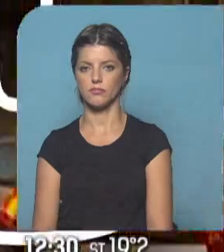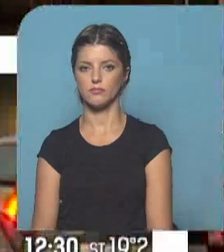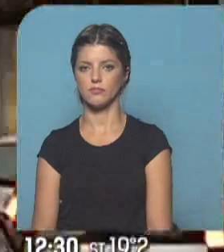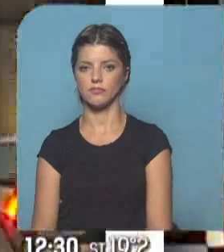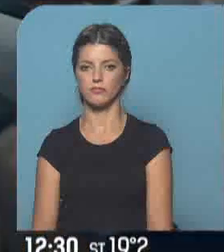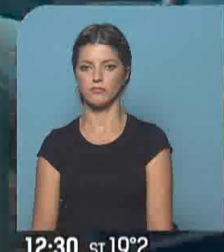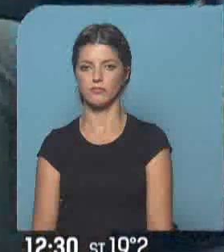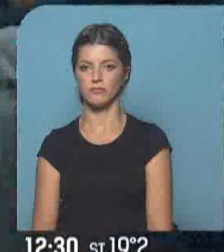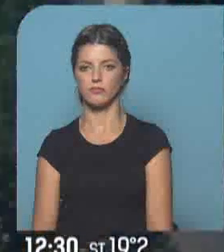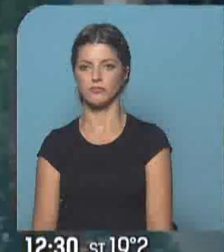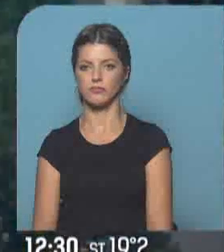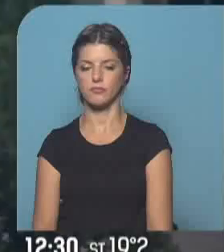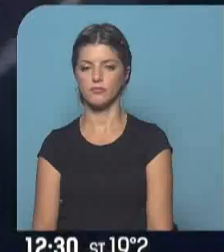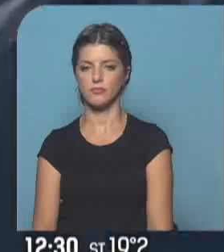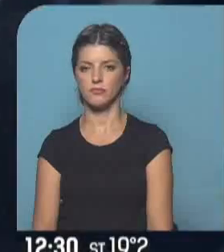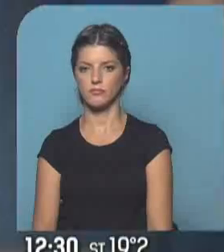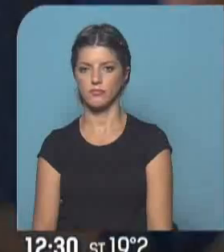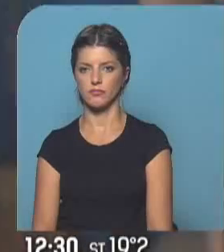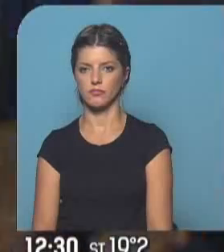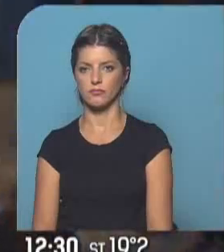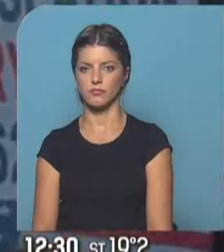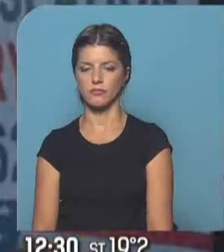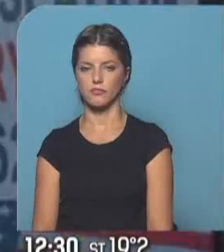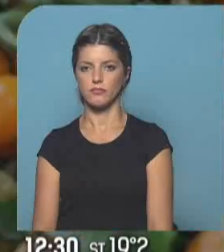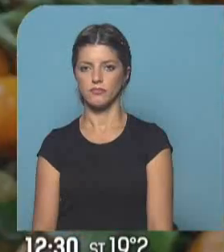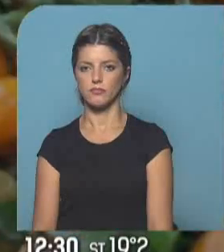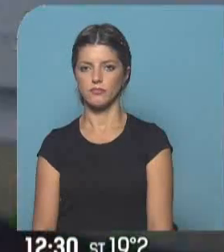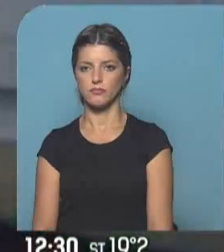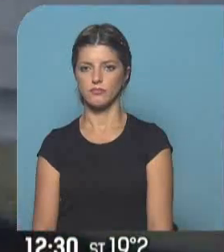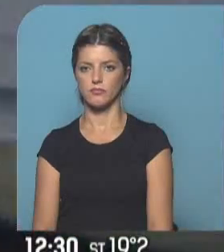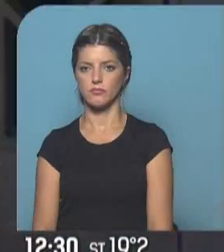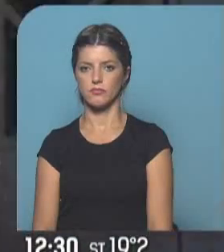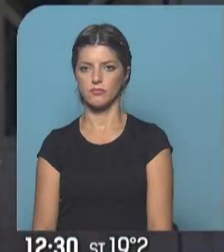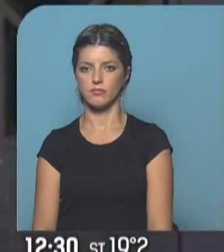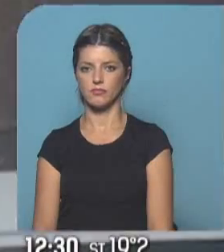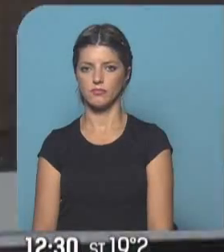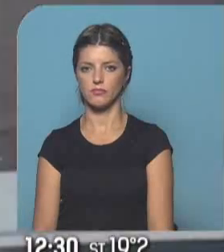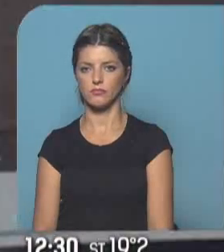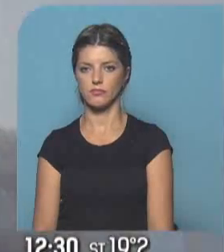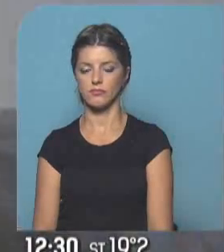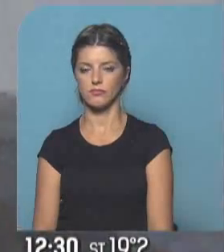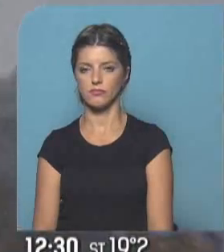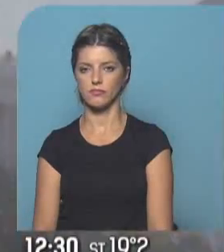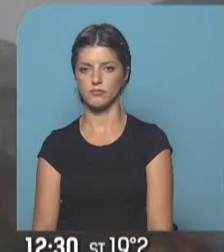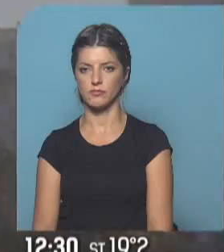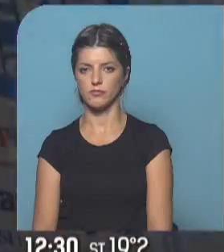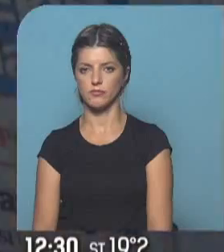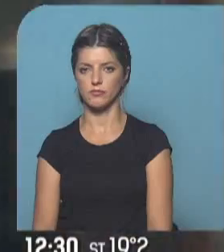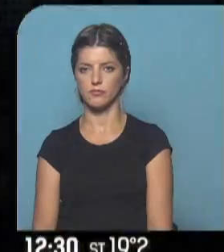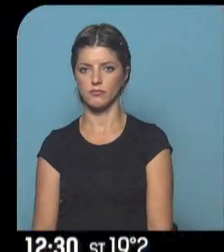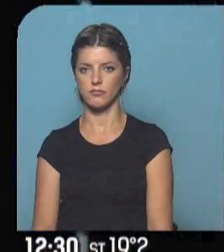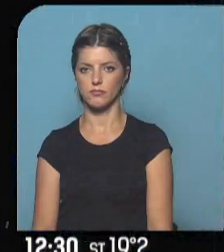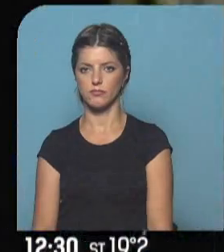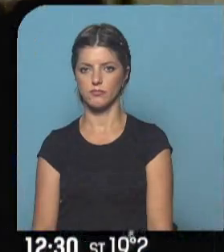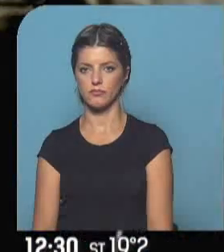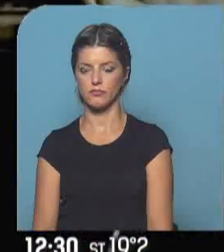Tüm bölgemizin ve ülkemizin güvenliğinin tehlikeye atılmasına biz müsaade edelim. President, thank you very much. It's a great